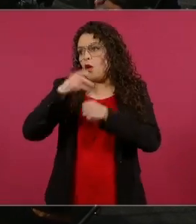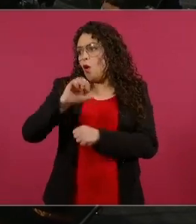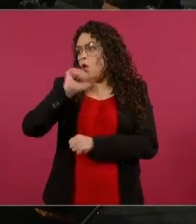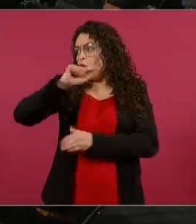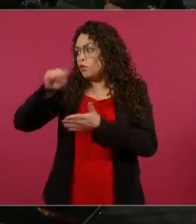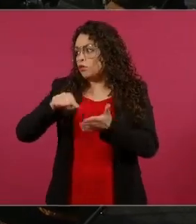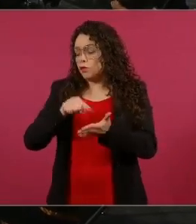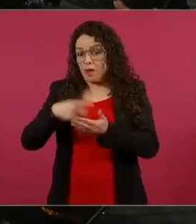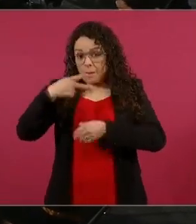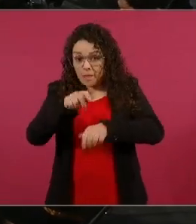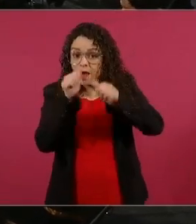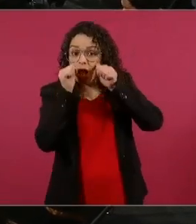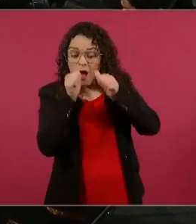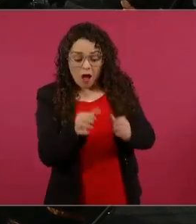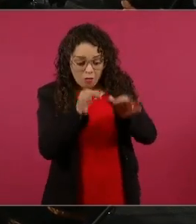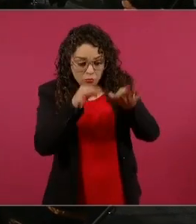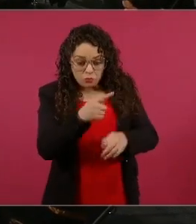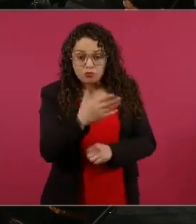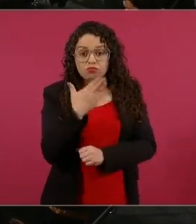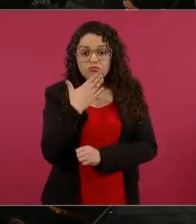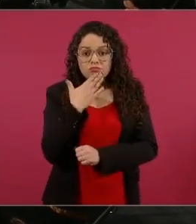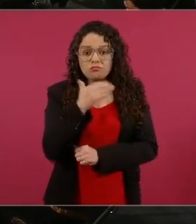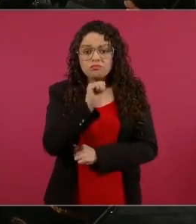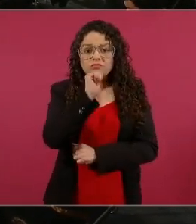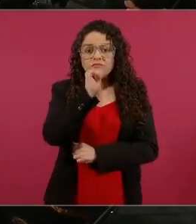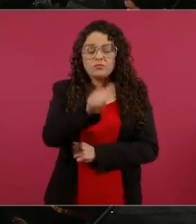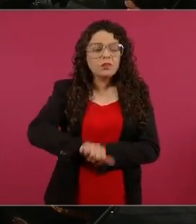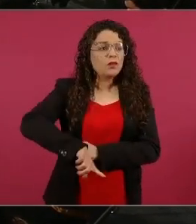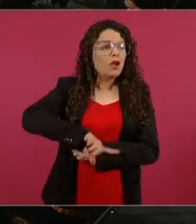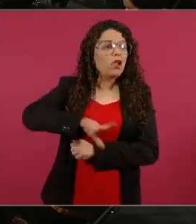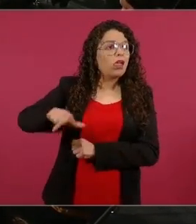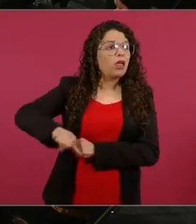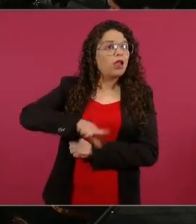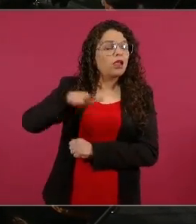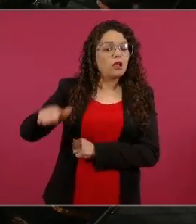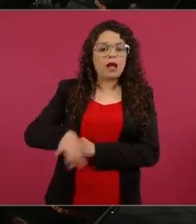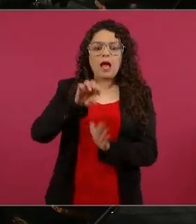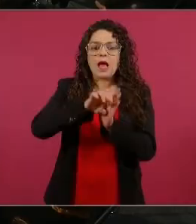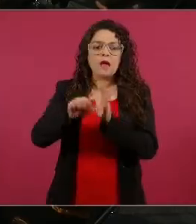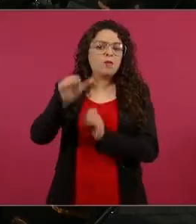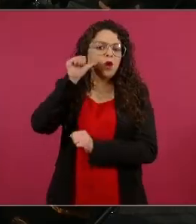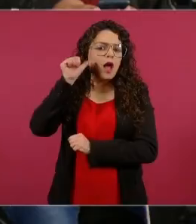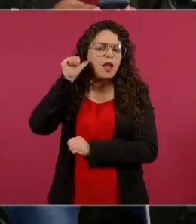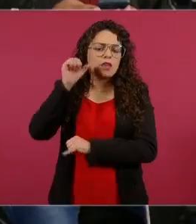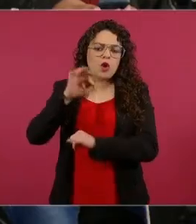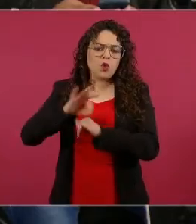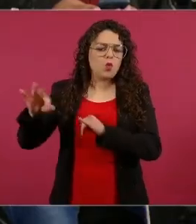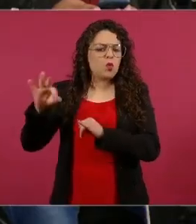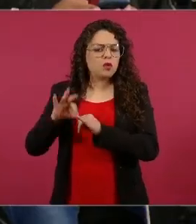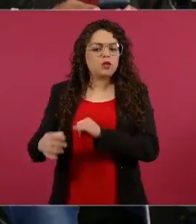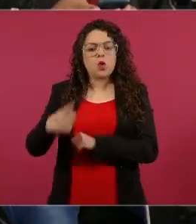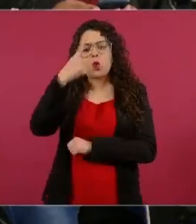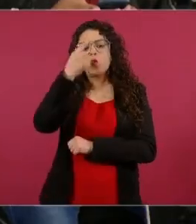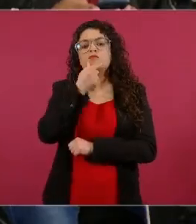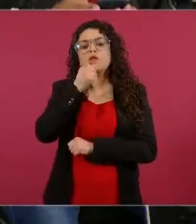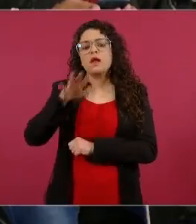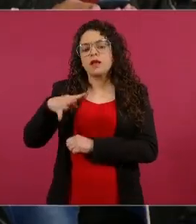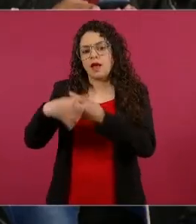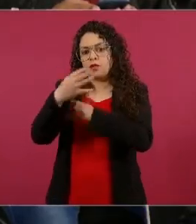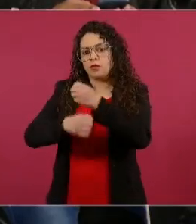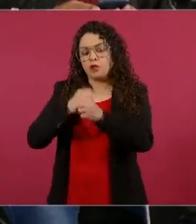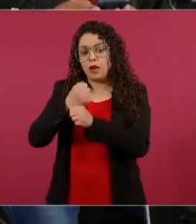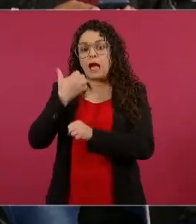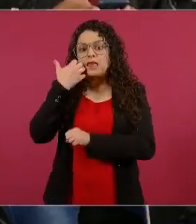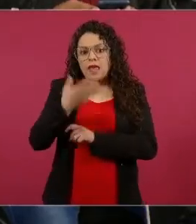atendiendo Sonora y ya son muchos casos el último por ejemplo ayer trataron de secuestrar a una niña de 14